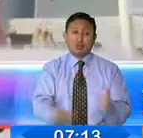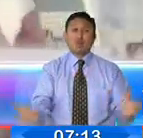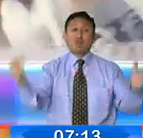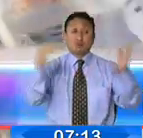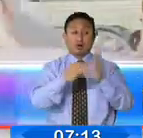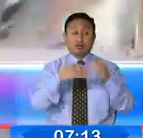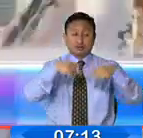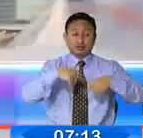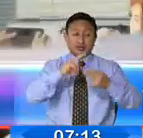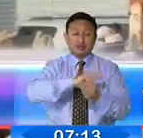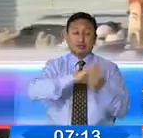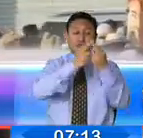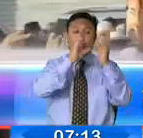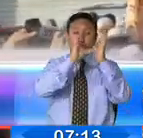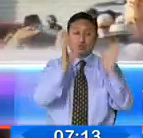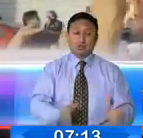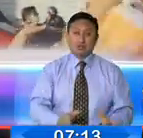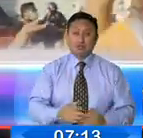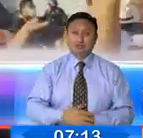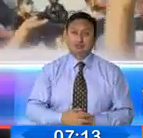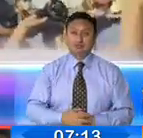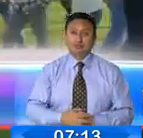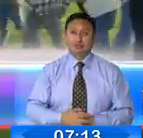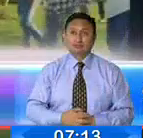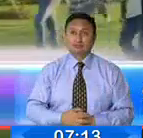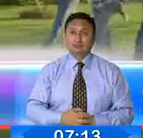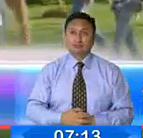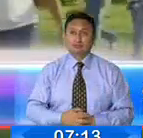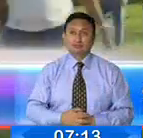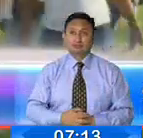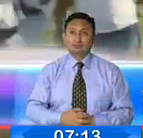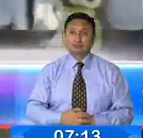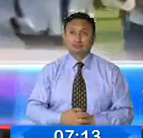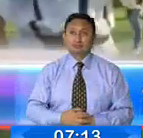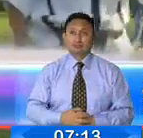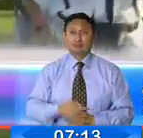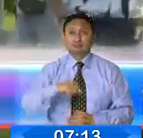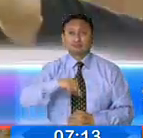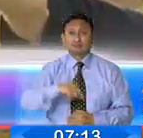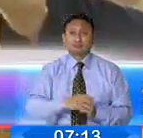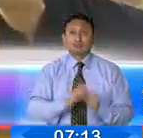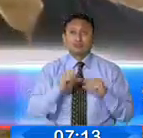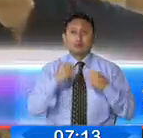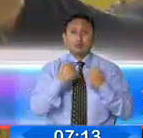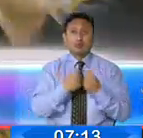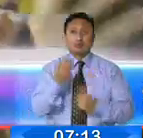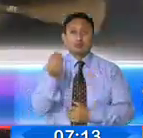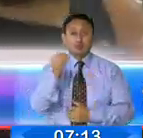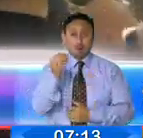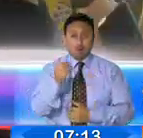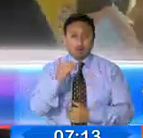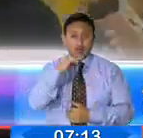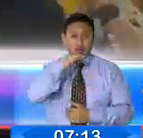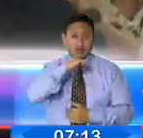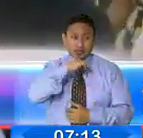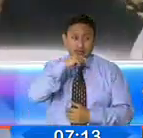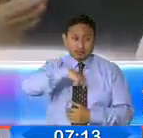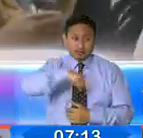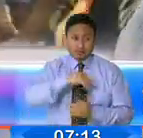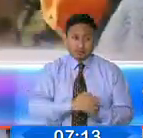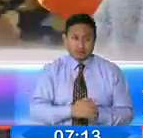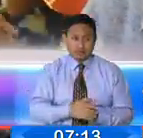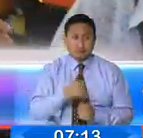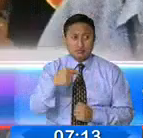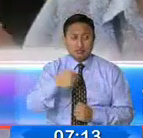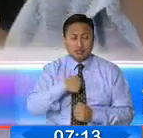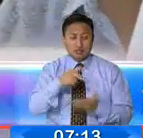¡vuelve la Revolución Ciudadana! Además mantuvo un diálogo con un grupo de jóvenes manabitas, donde expresó que parte de